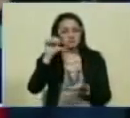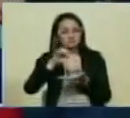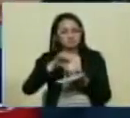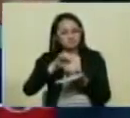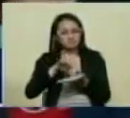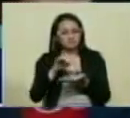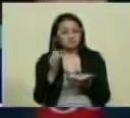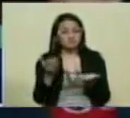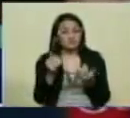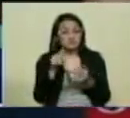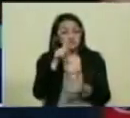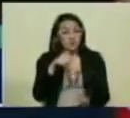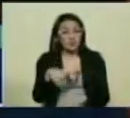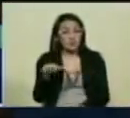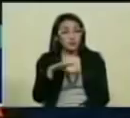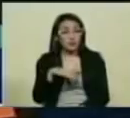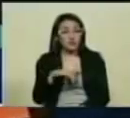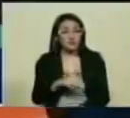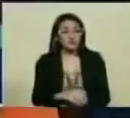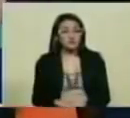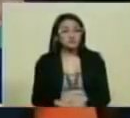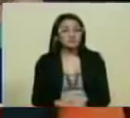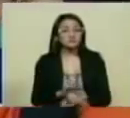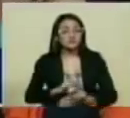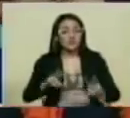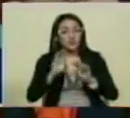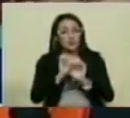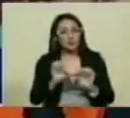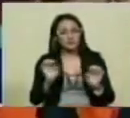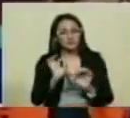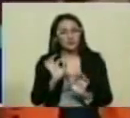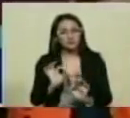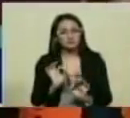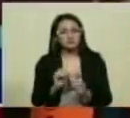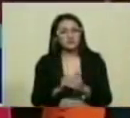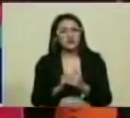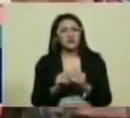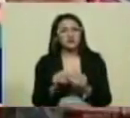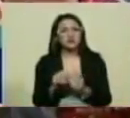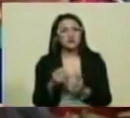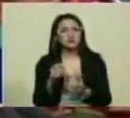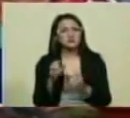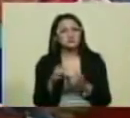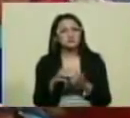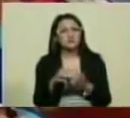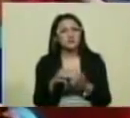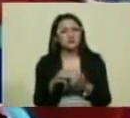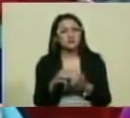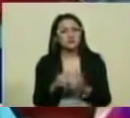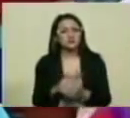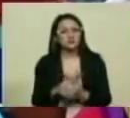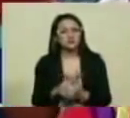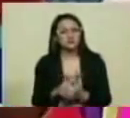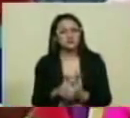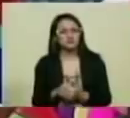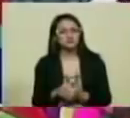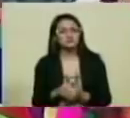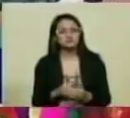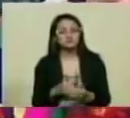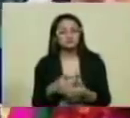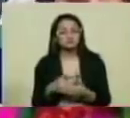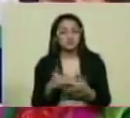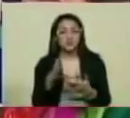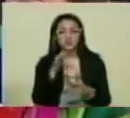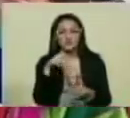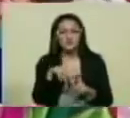los mismos pueblos como parte vital e indiscutible de las instancias nacionales, subregionales y continentales para afrontar sin